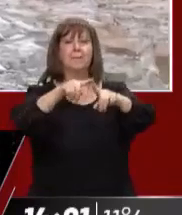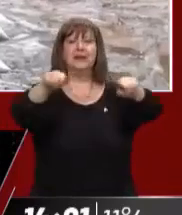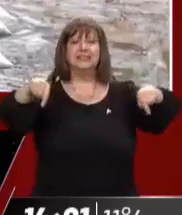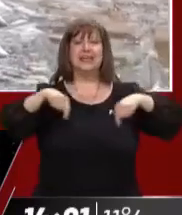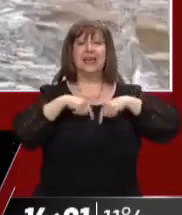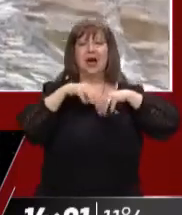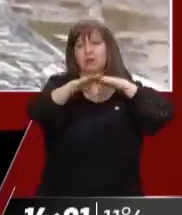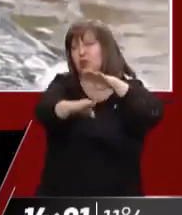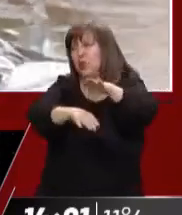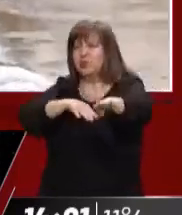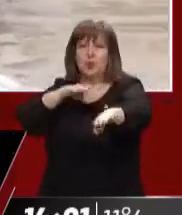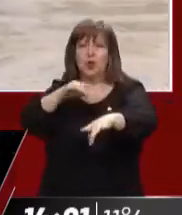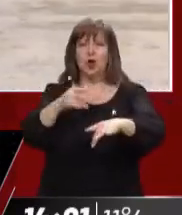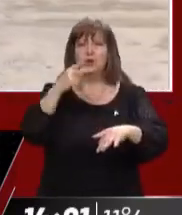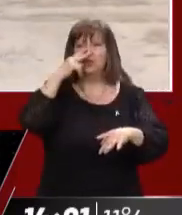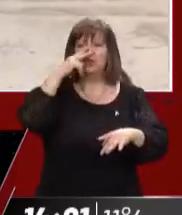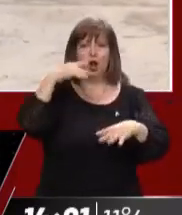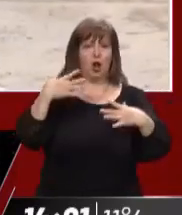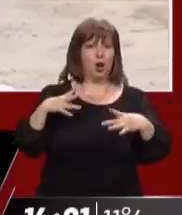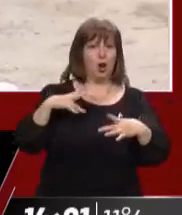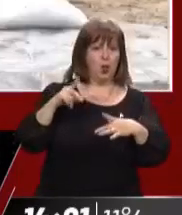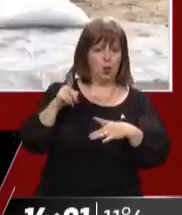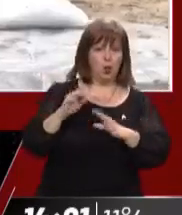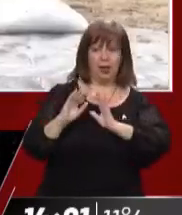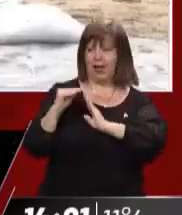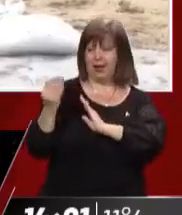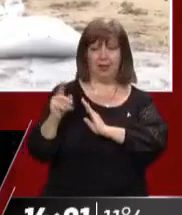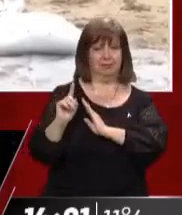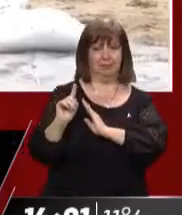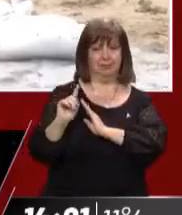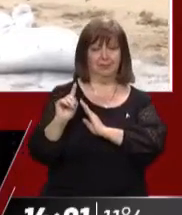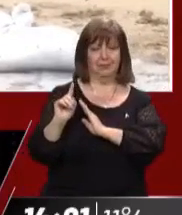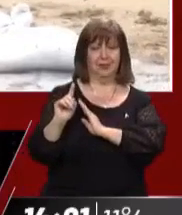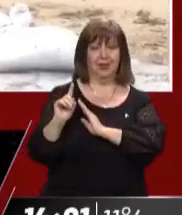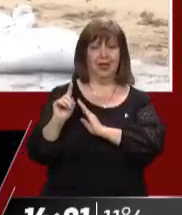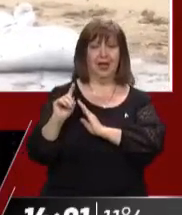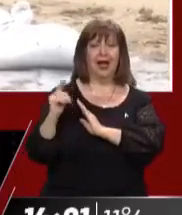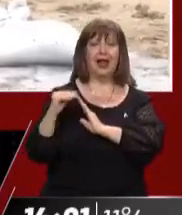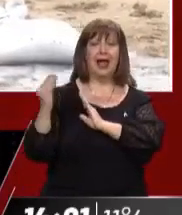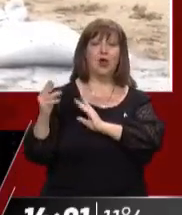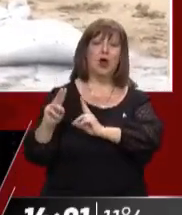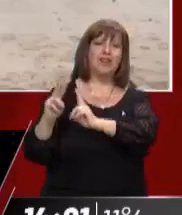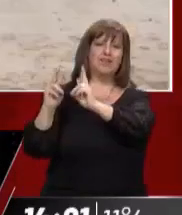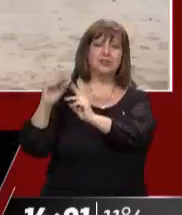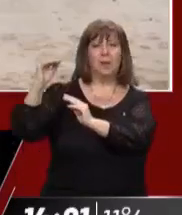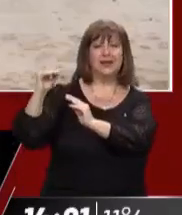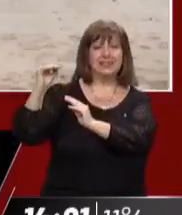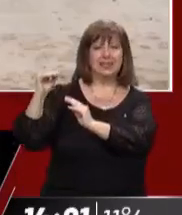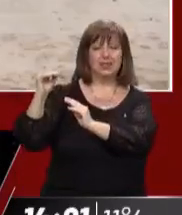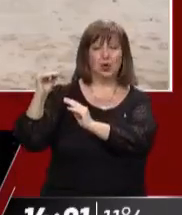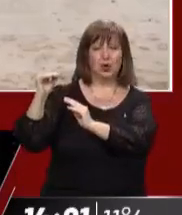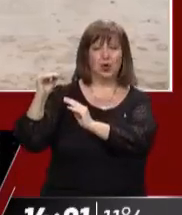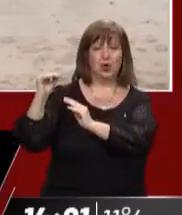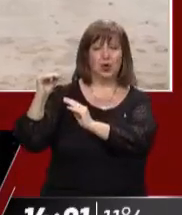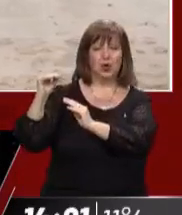es de lujo realmente no así otros que están al lado porque este hay hay como un condominio de edificios un poco al costado